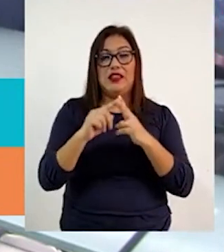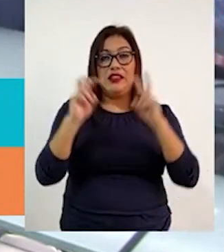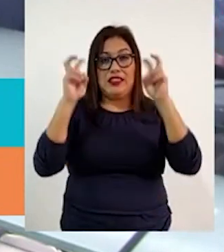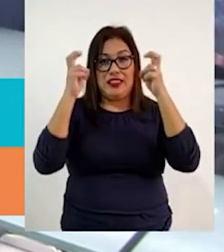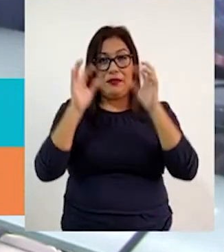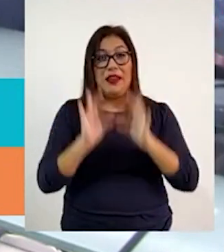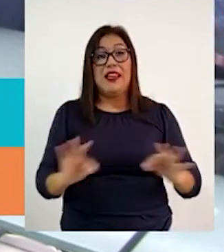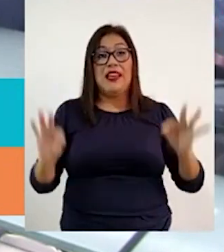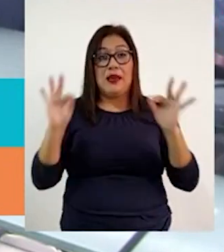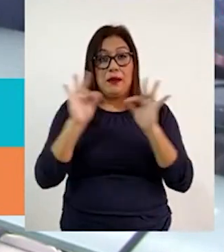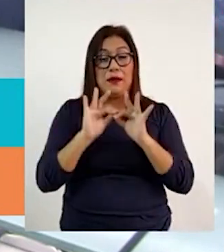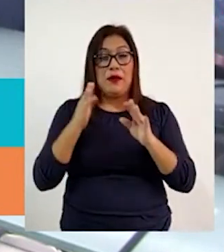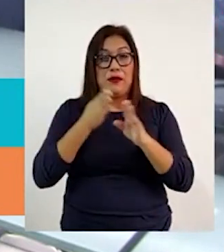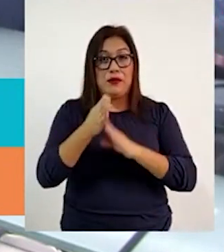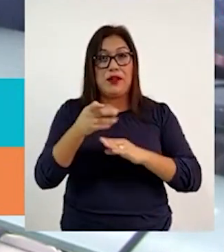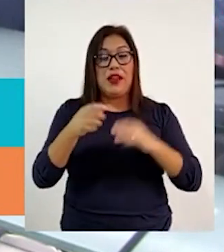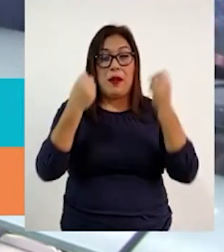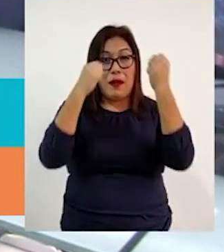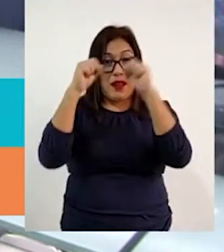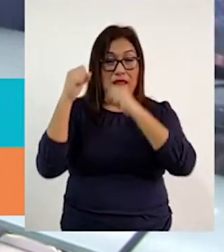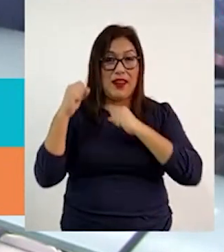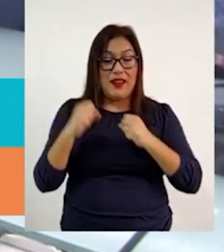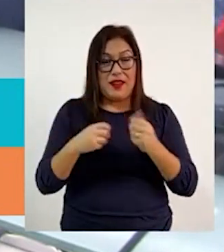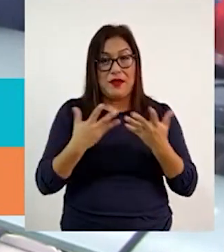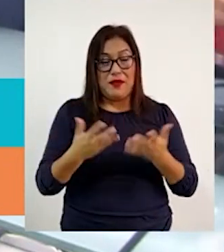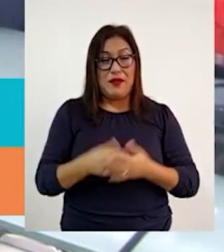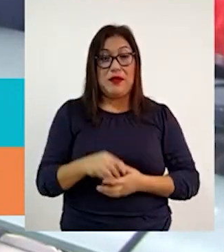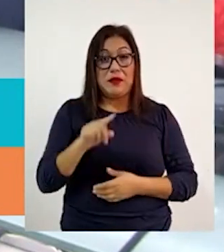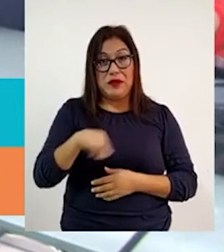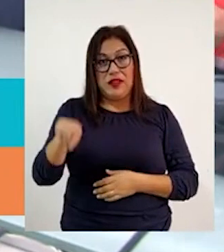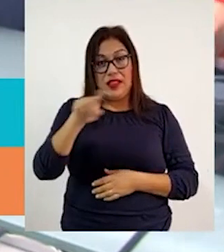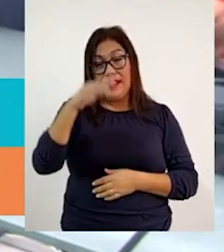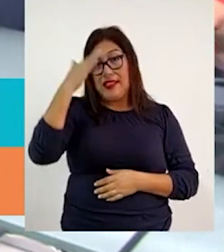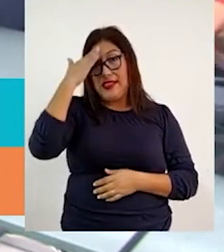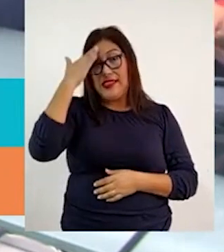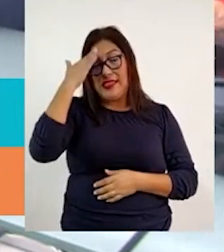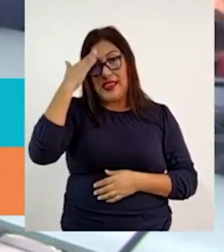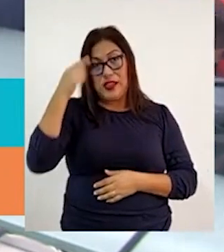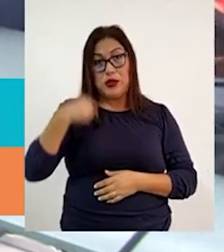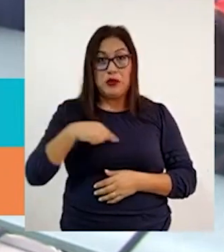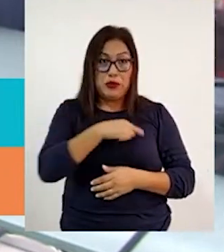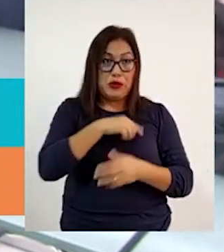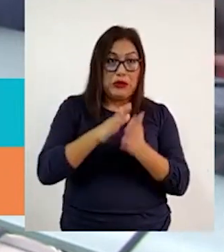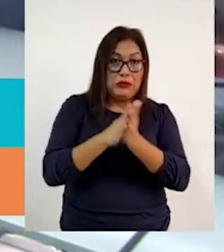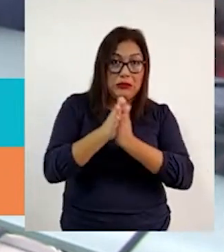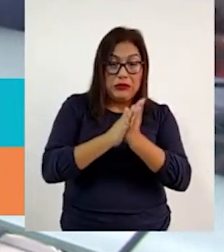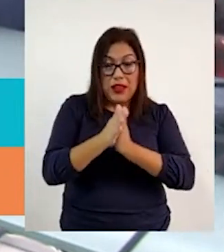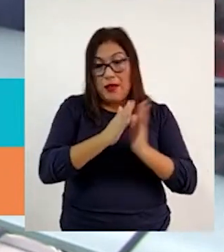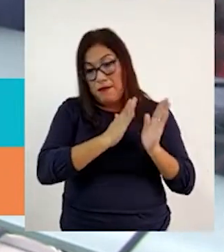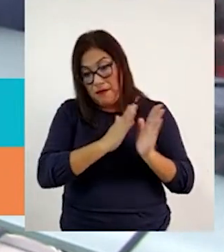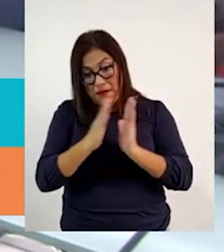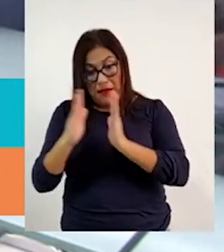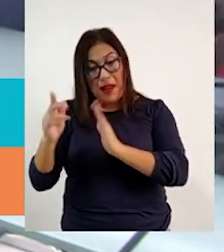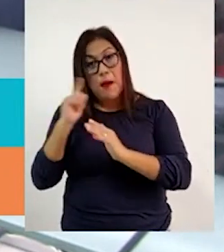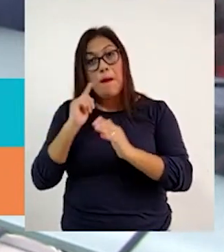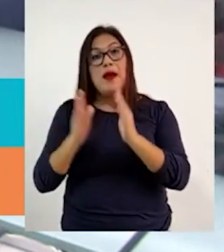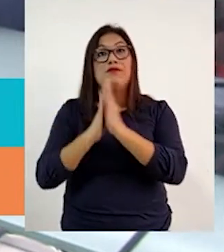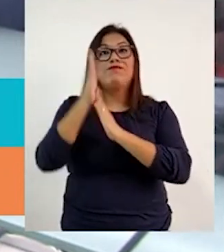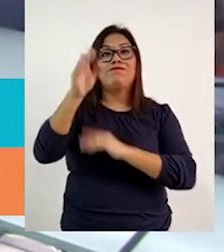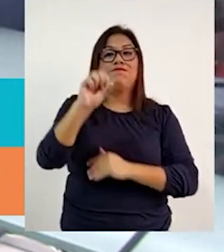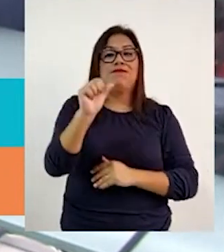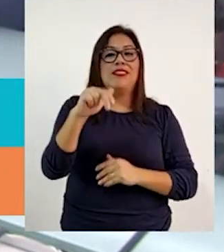el paradeporte, porque como sabes estamos preparándonos para Santiago 2023 y también vamos a